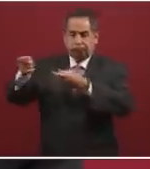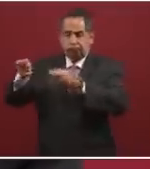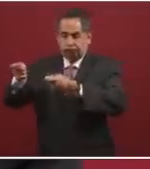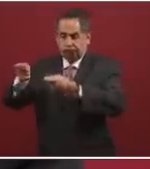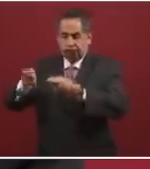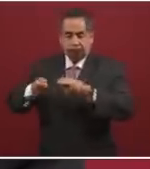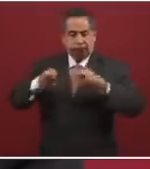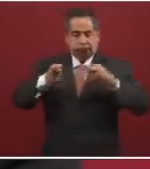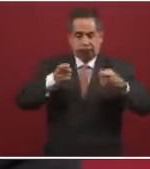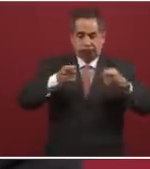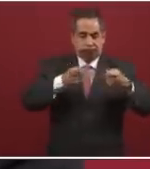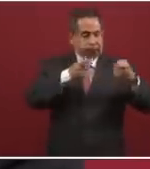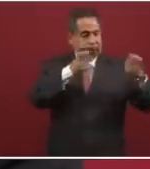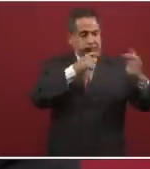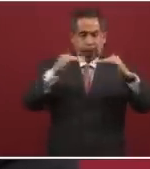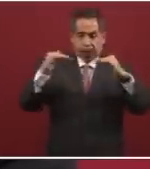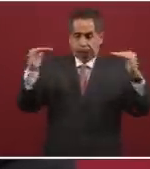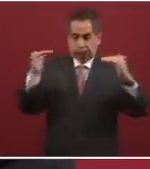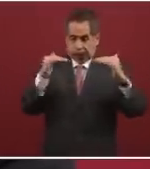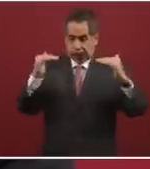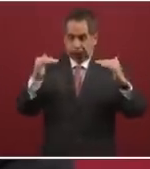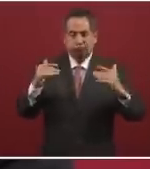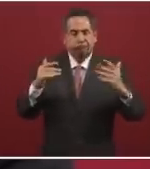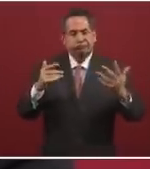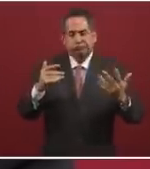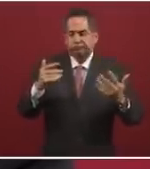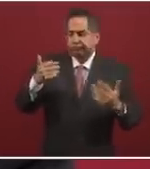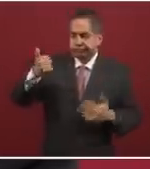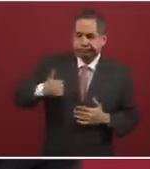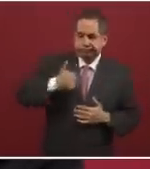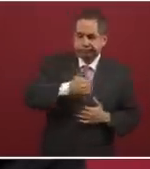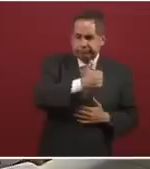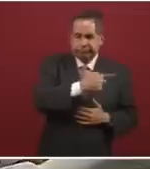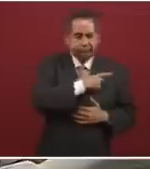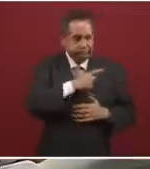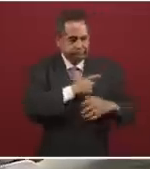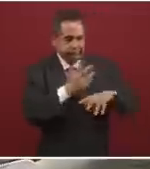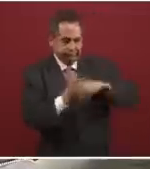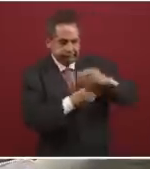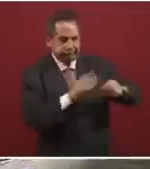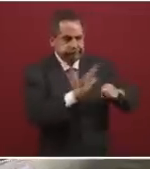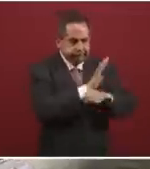que llevar a cabo su renovación